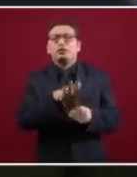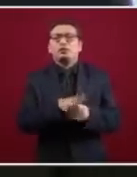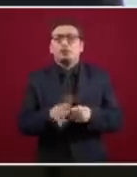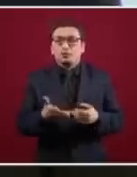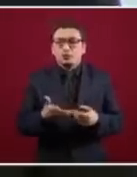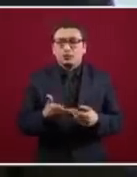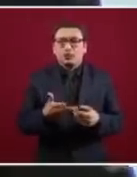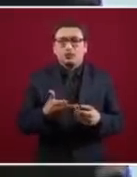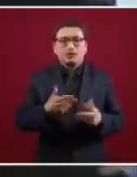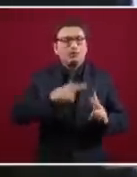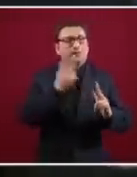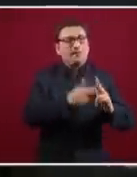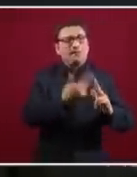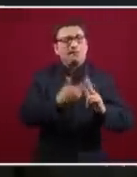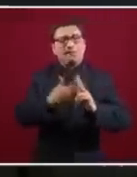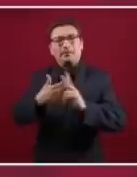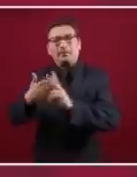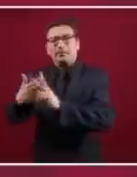la masacre